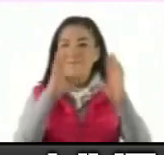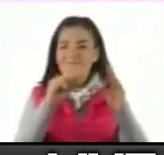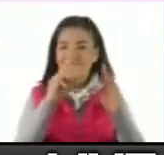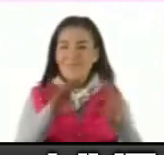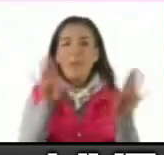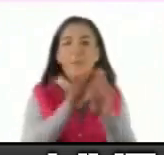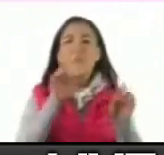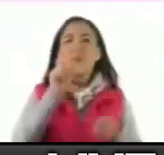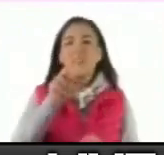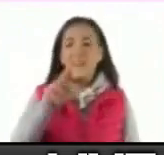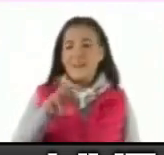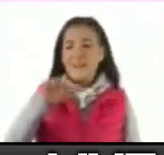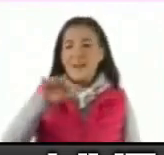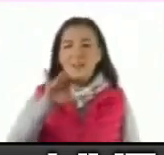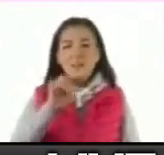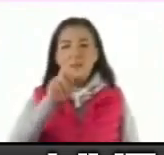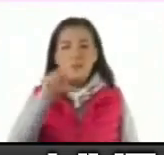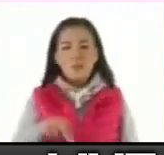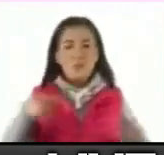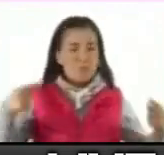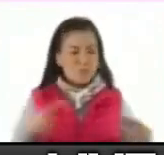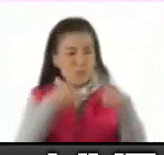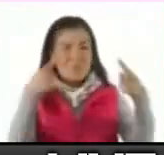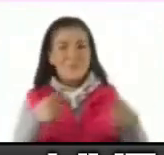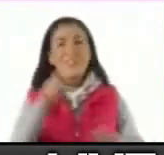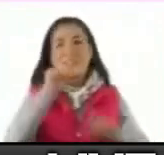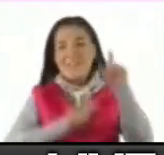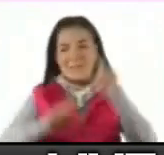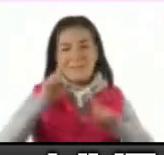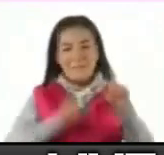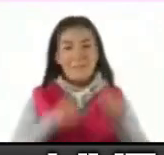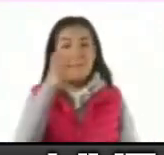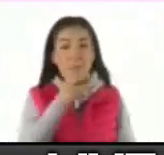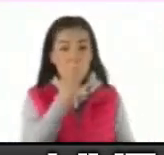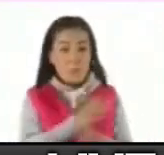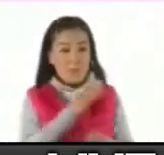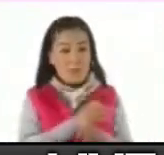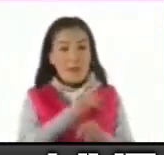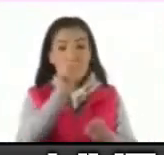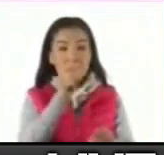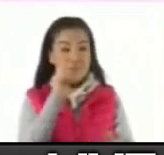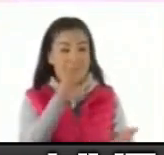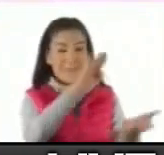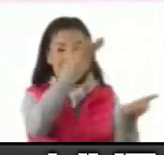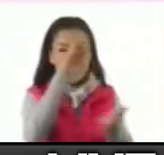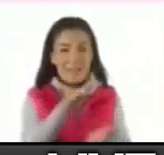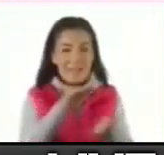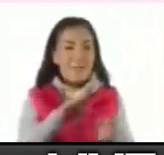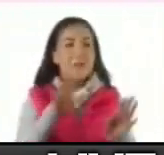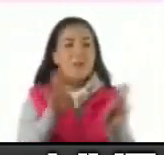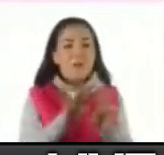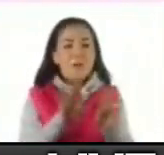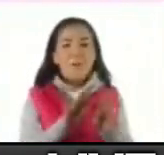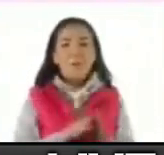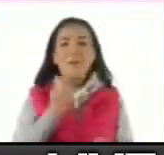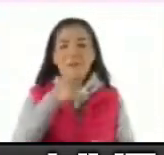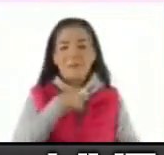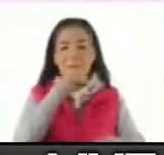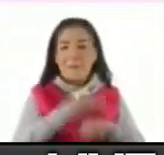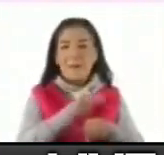químicas. Por ejemplo, de esta lámpara mágica voy a aparecer a mi amigo y compañero.